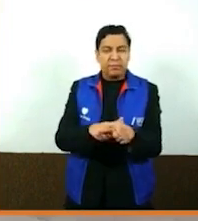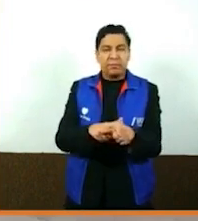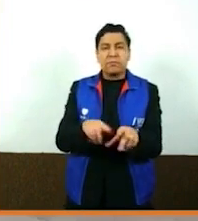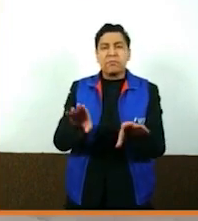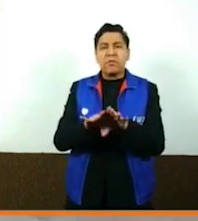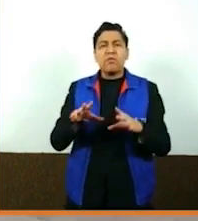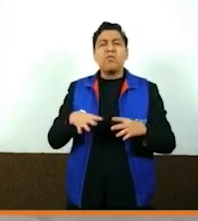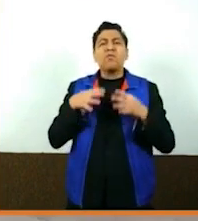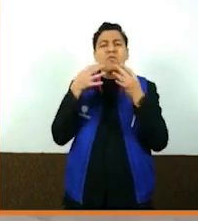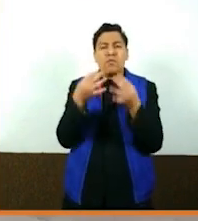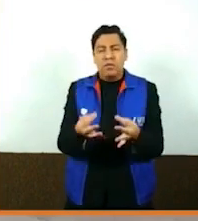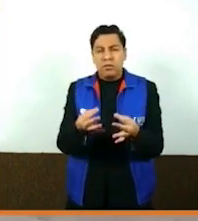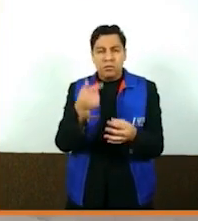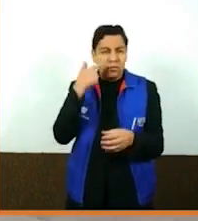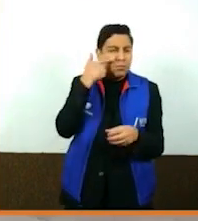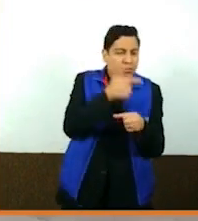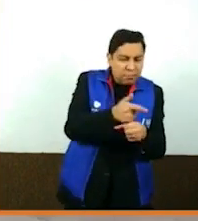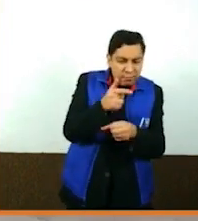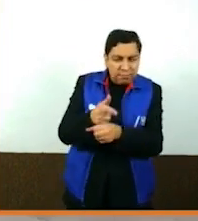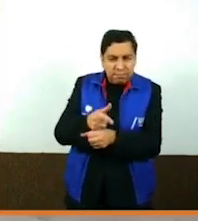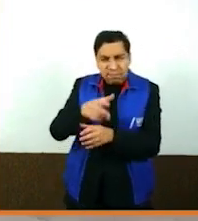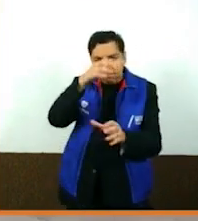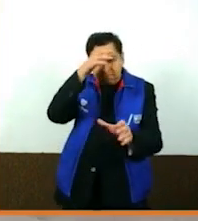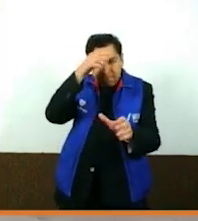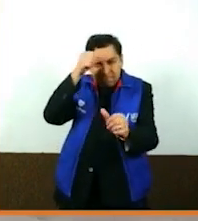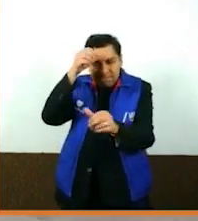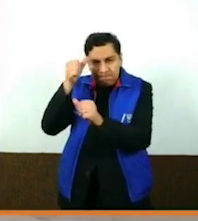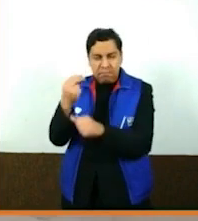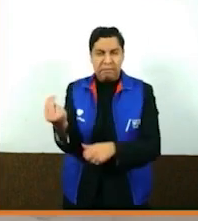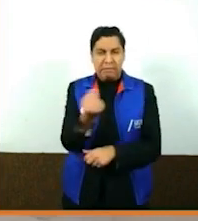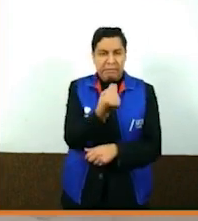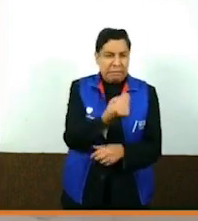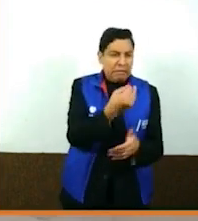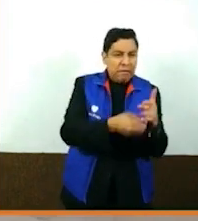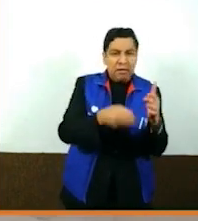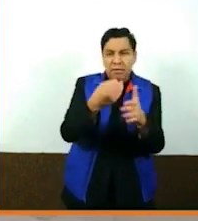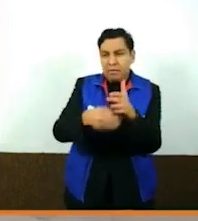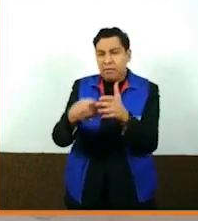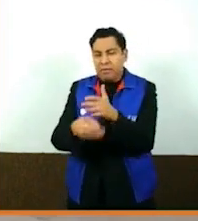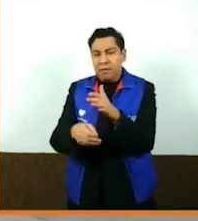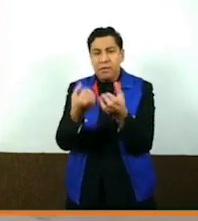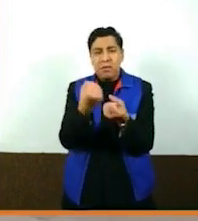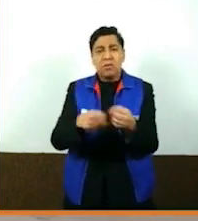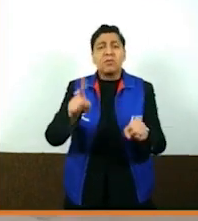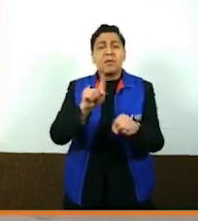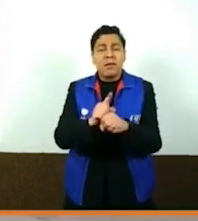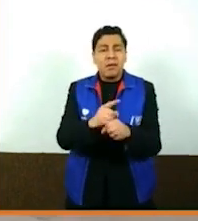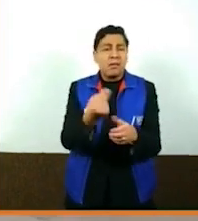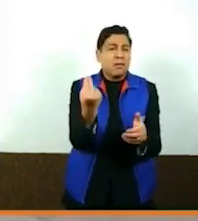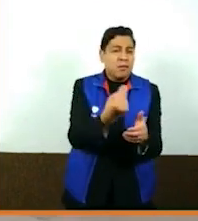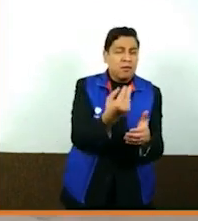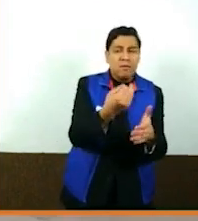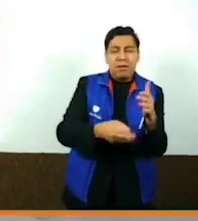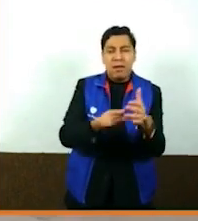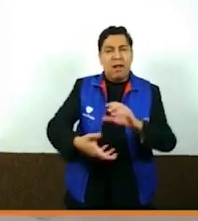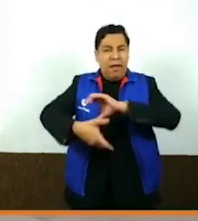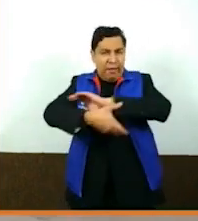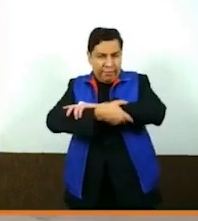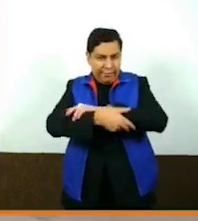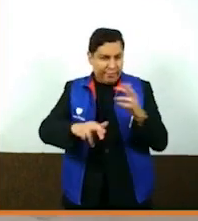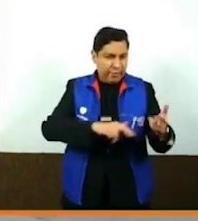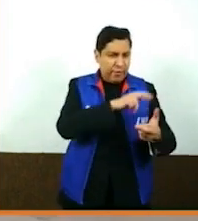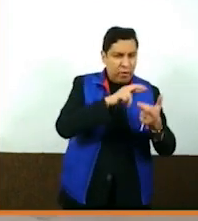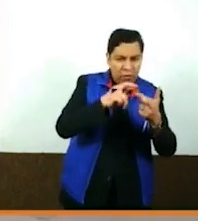nuestra fundación, identificamos y abordamos las necesidades más apremiantes de nuestra sociedad por medio de alianzas entre